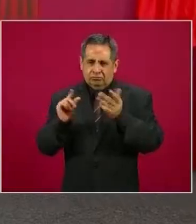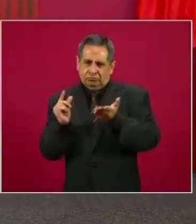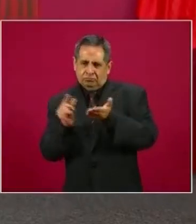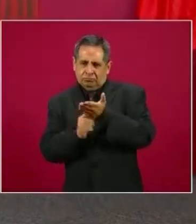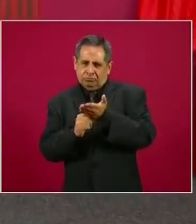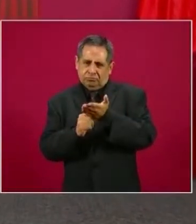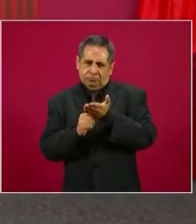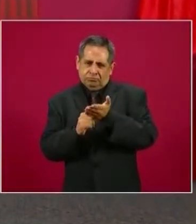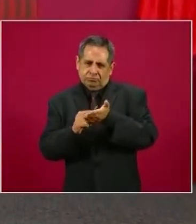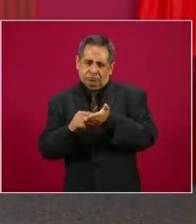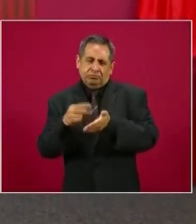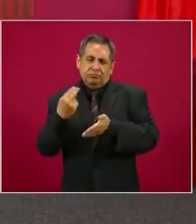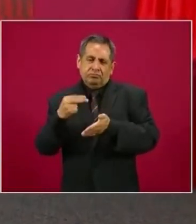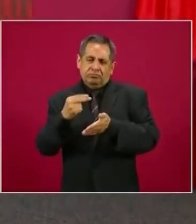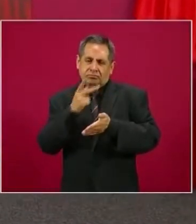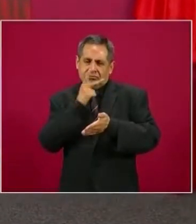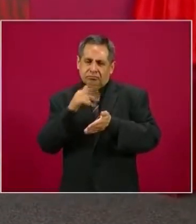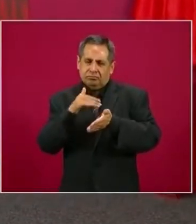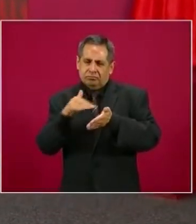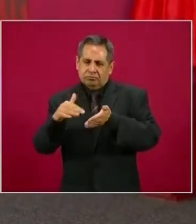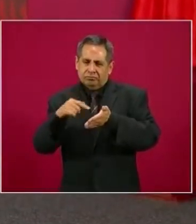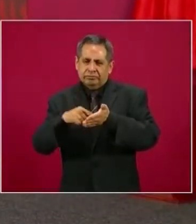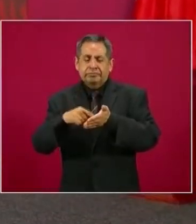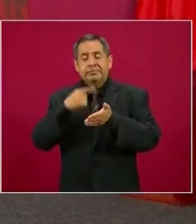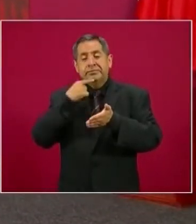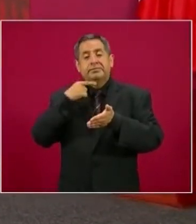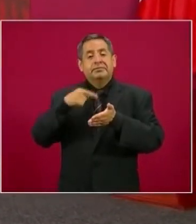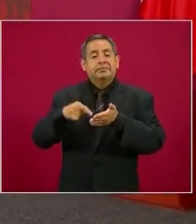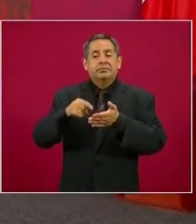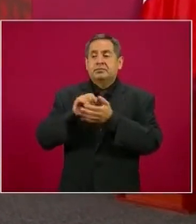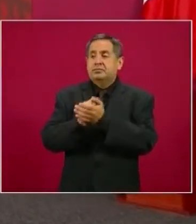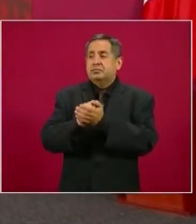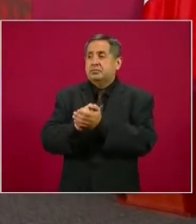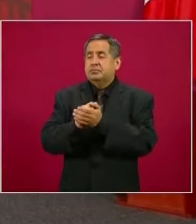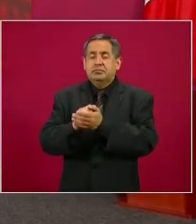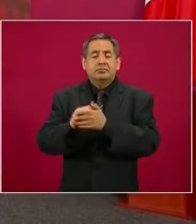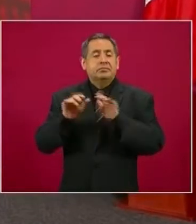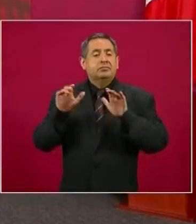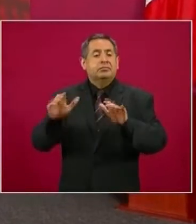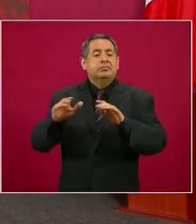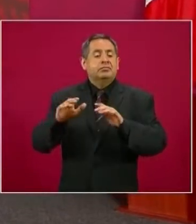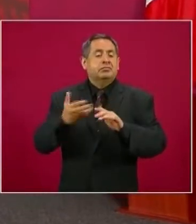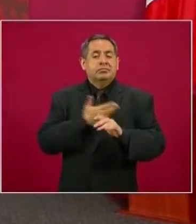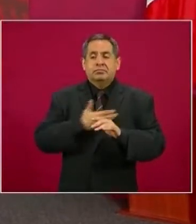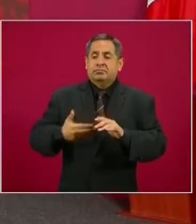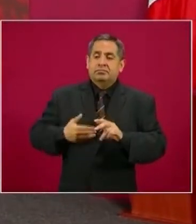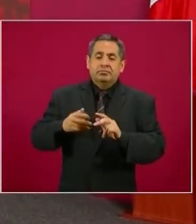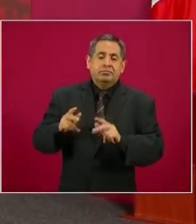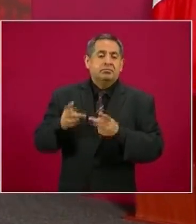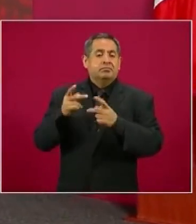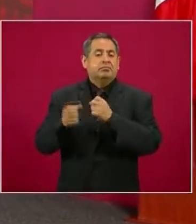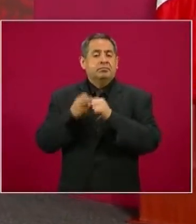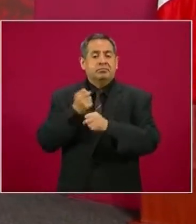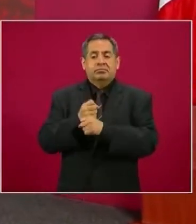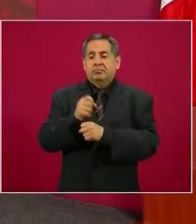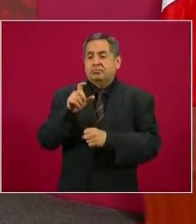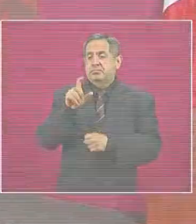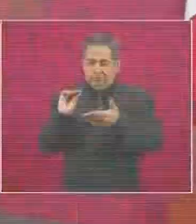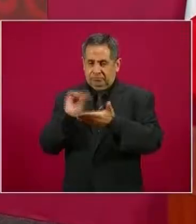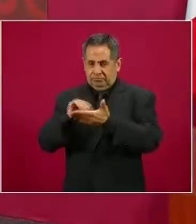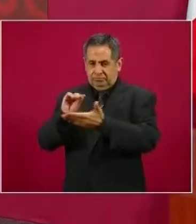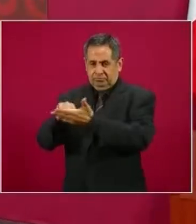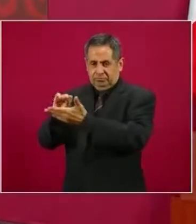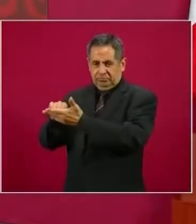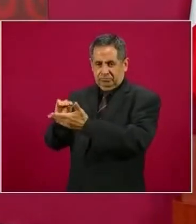haciendo referencia la rifa del avión presidencial y el año